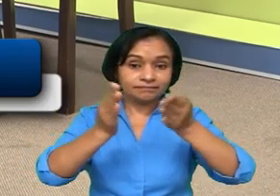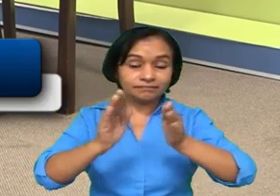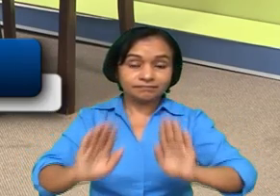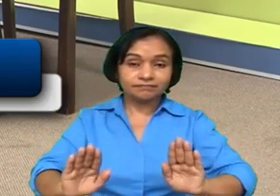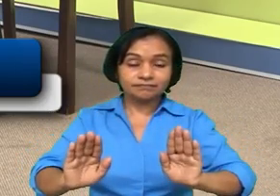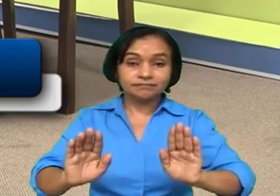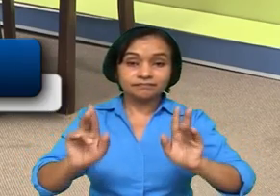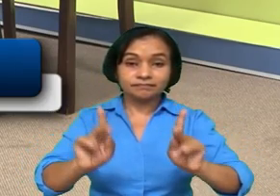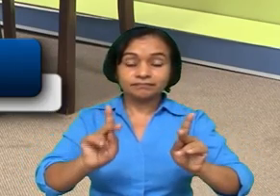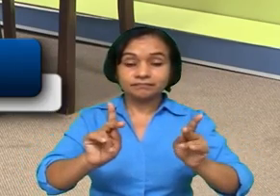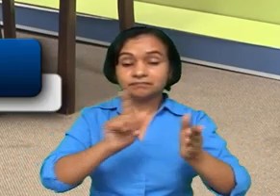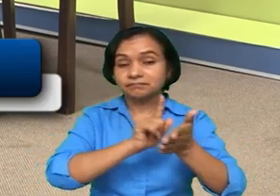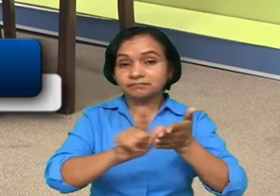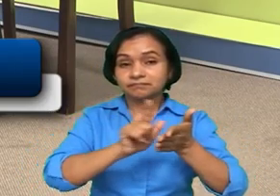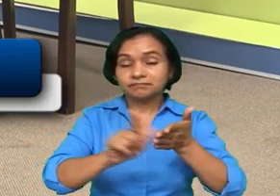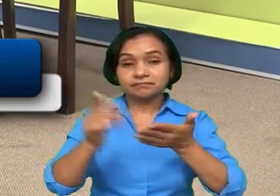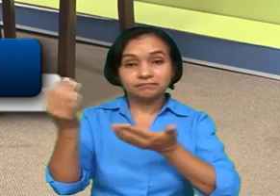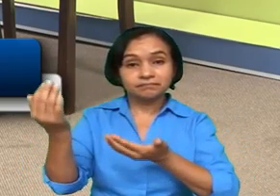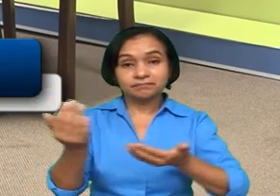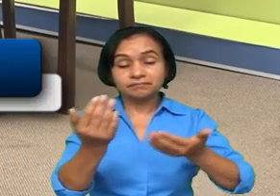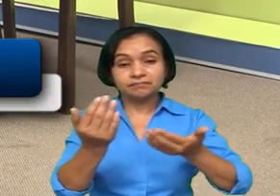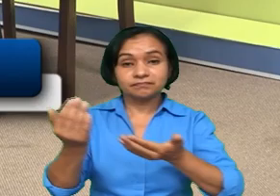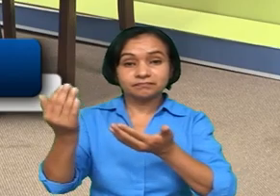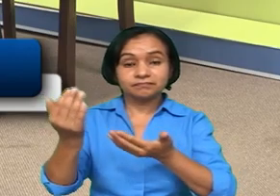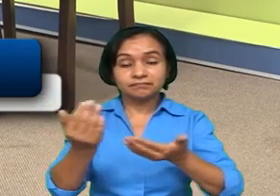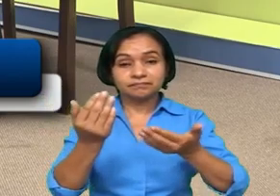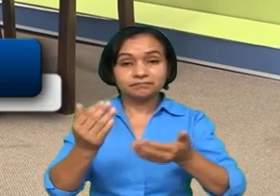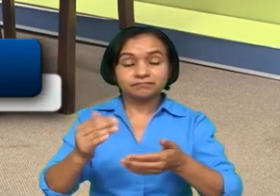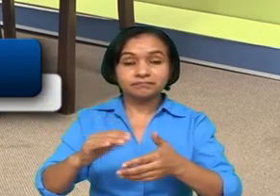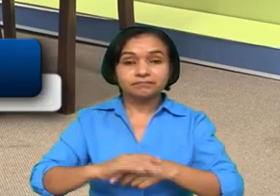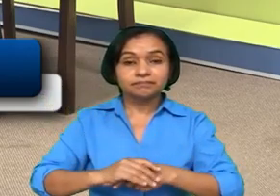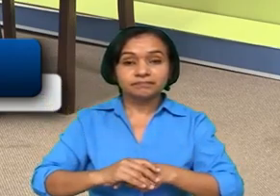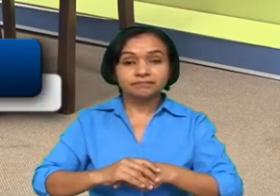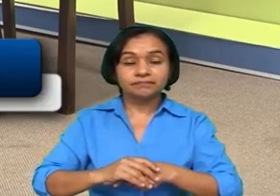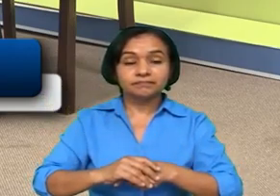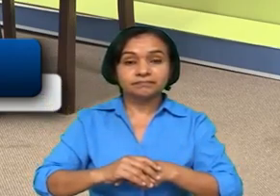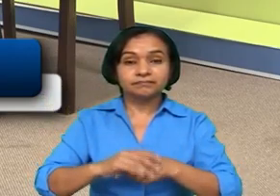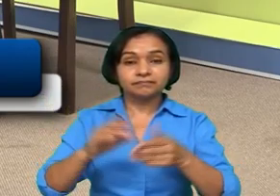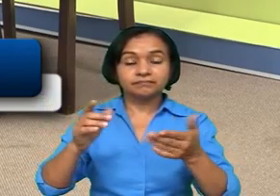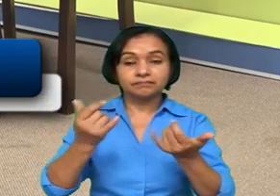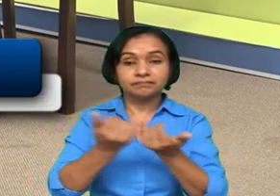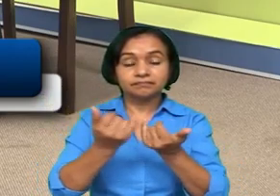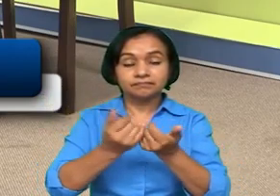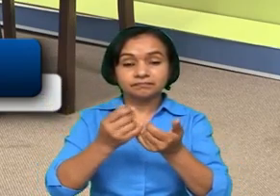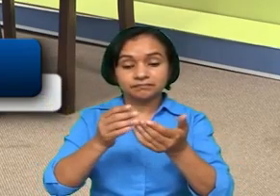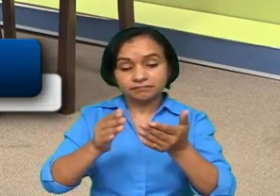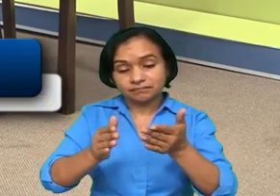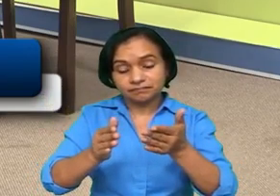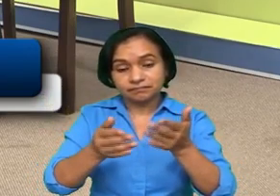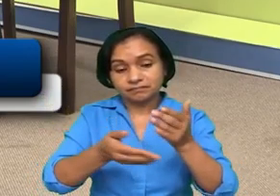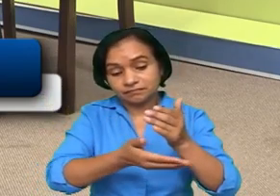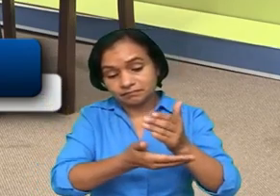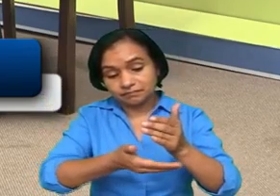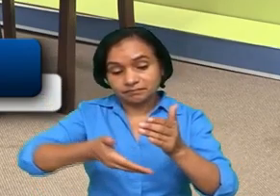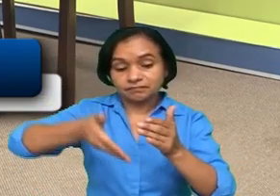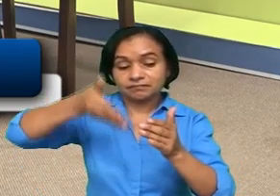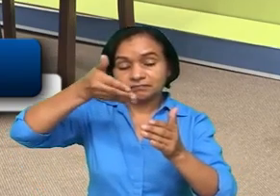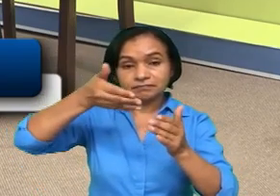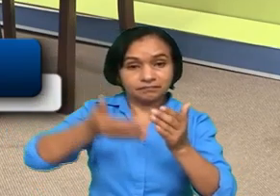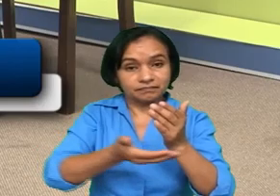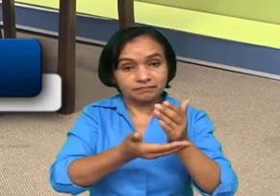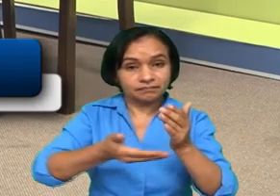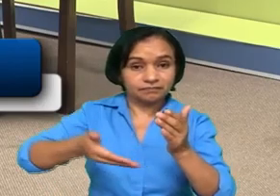que esté limpiando, pues al bebé, por ejemplo, entonces limpian de atrás hacia adelante. Para arriba. ¿Ya?